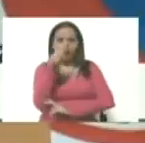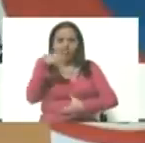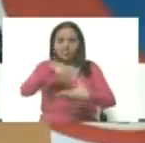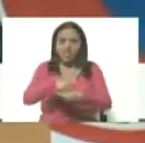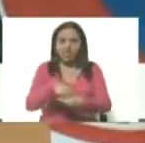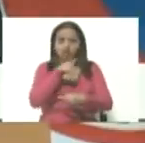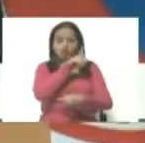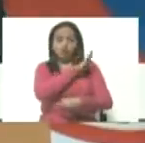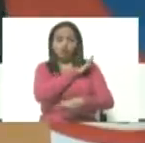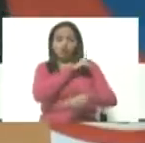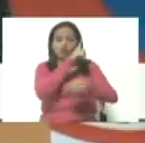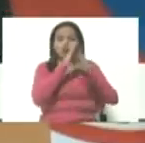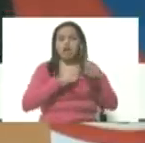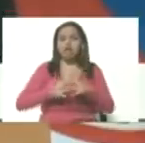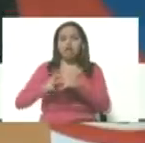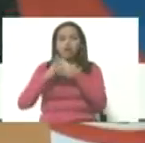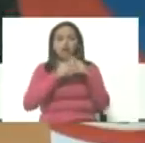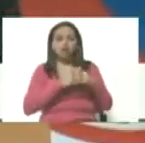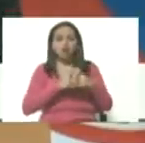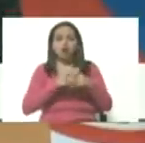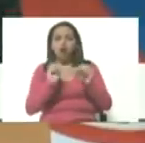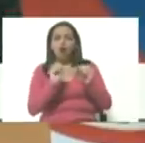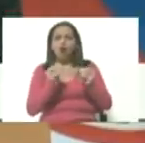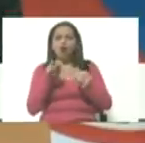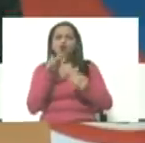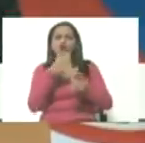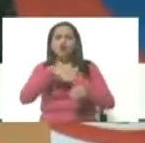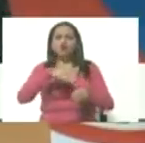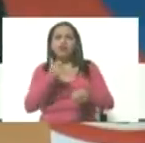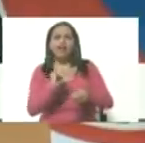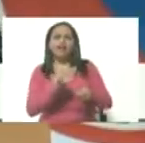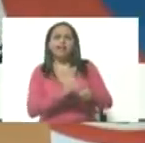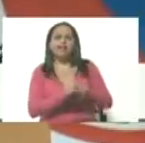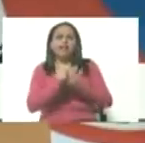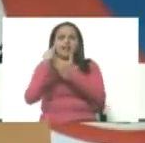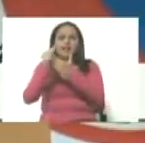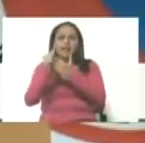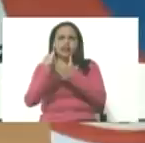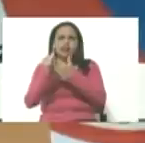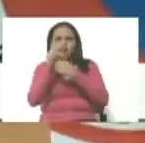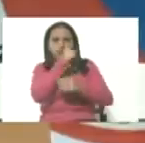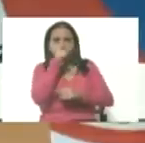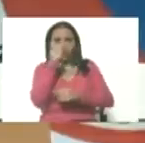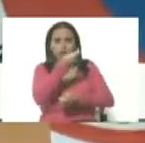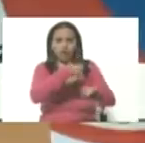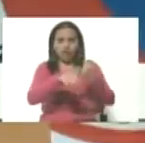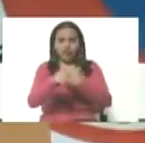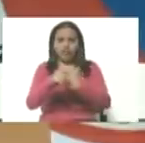norteamericano? ¿O dónde están los capos norteamericanos?